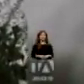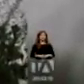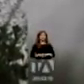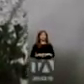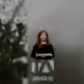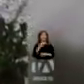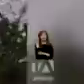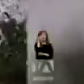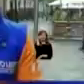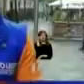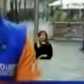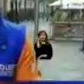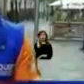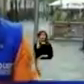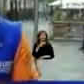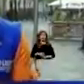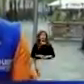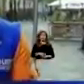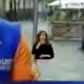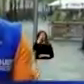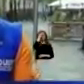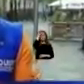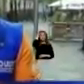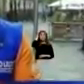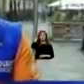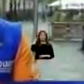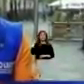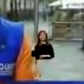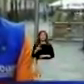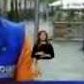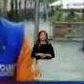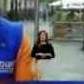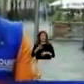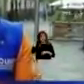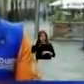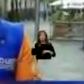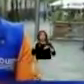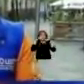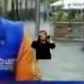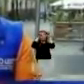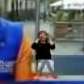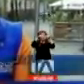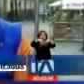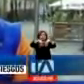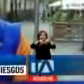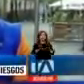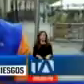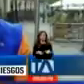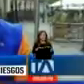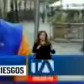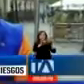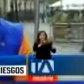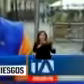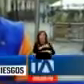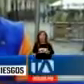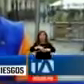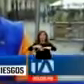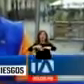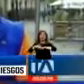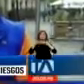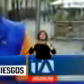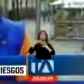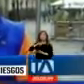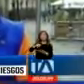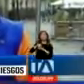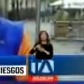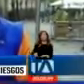11 emergencias. Más relevantes, 6 inundaciones, una acumulación de agua en la calle Guayaquil y Manabí y